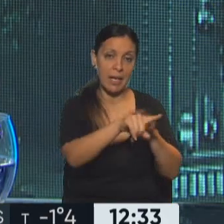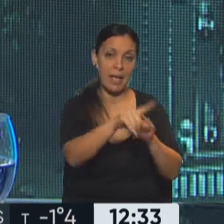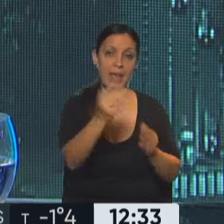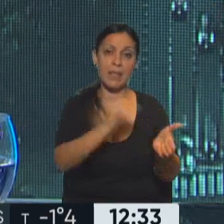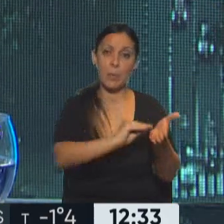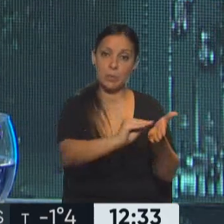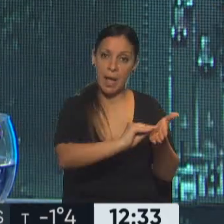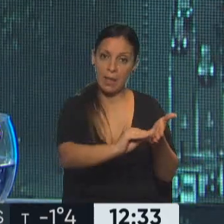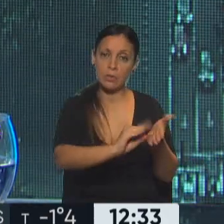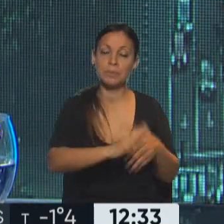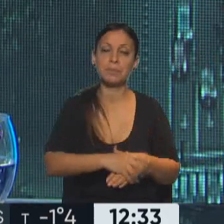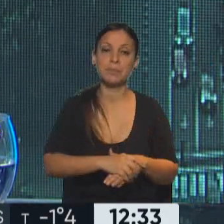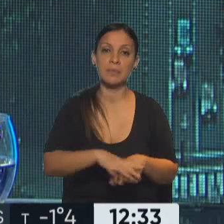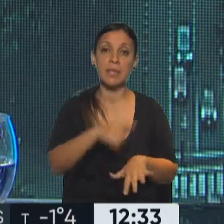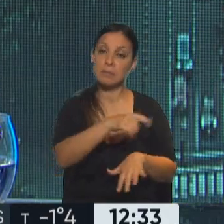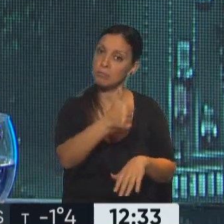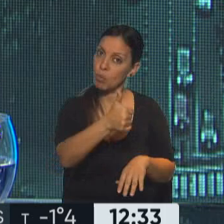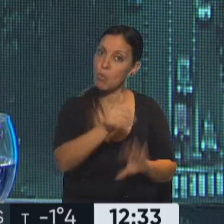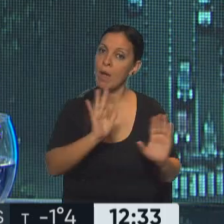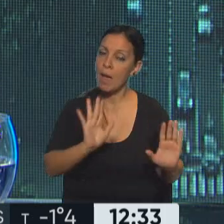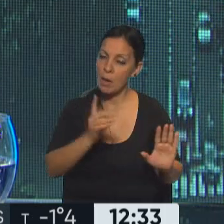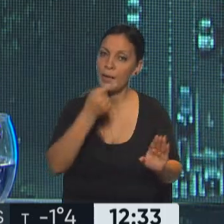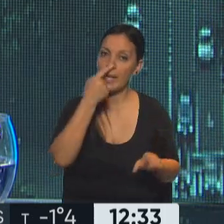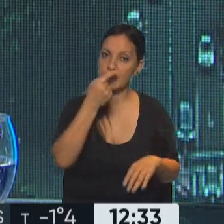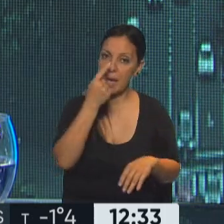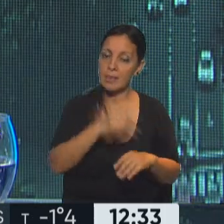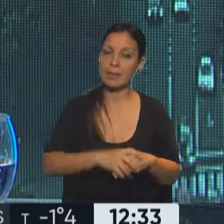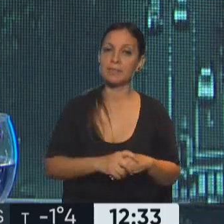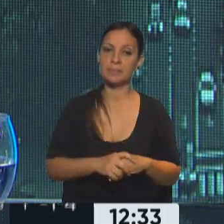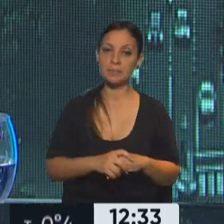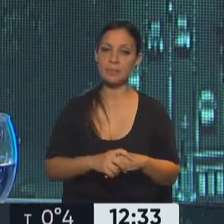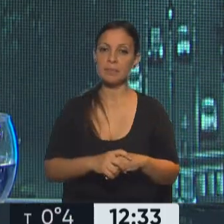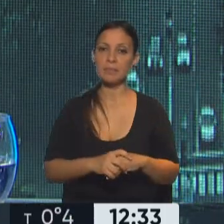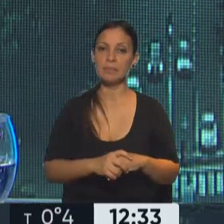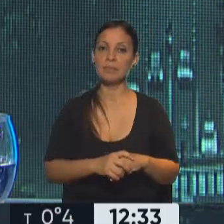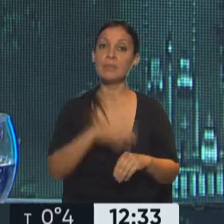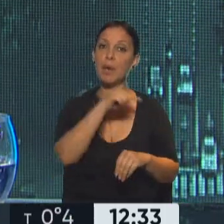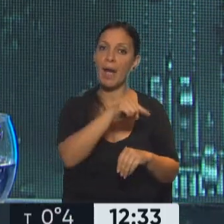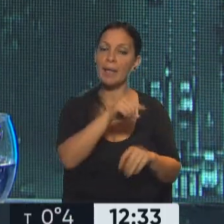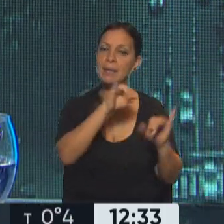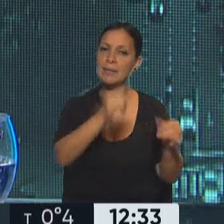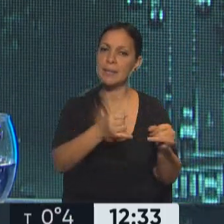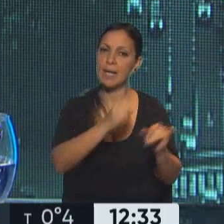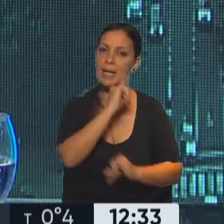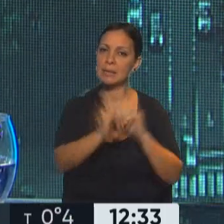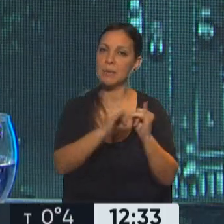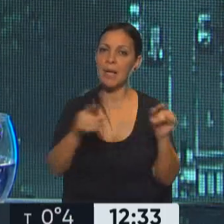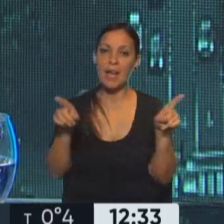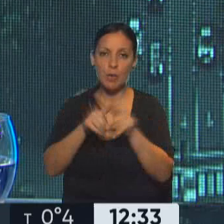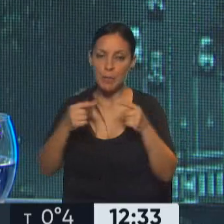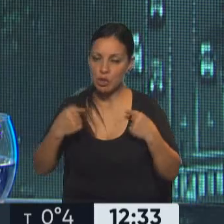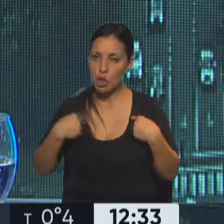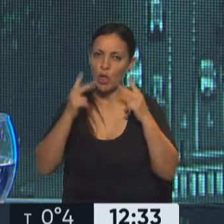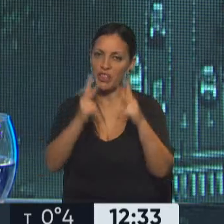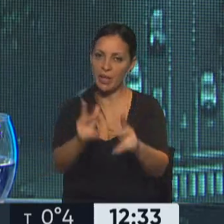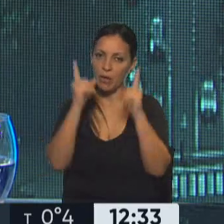me parece que es de los más interesantes, porque creo que absorbe bien lo que yo he venido sosteniendo.